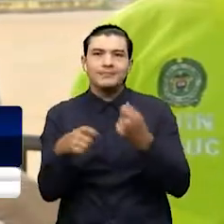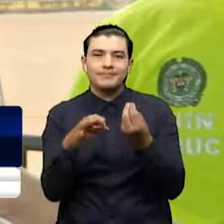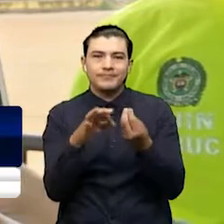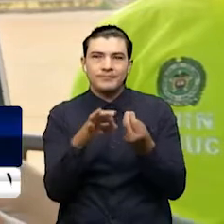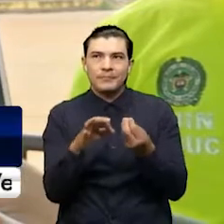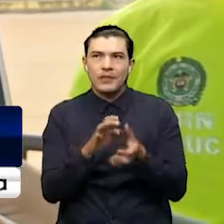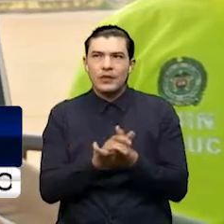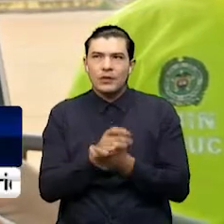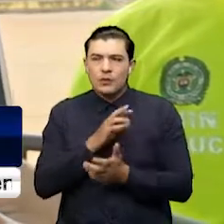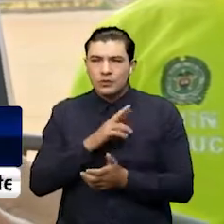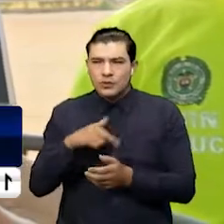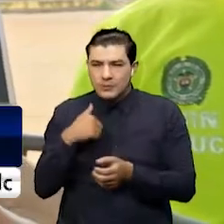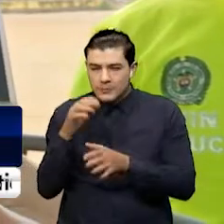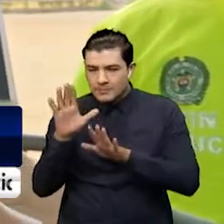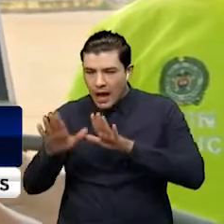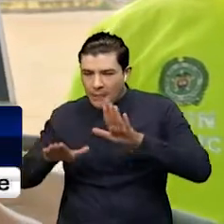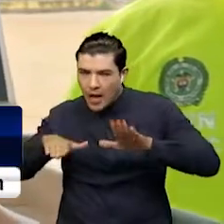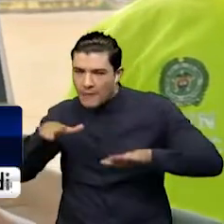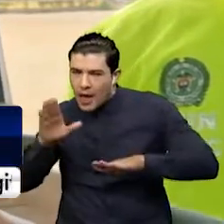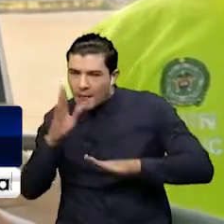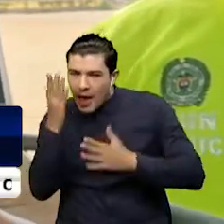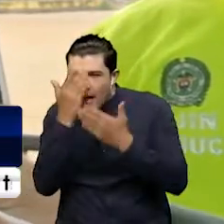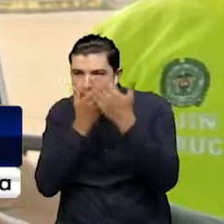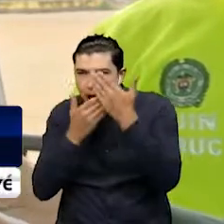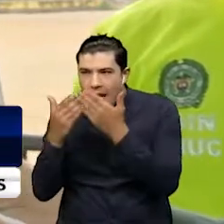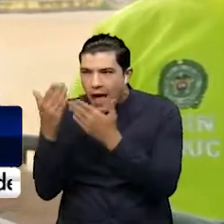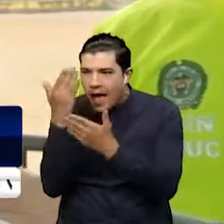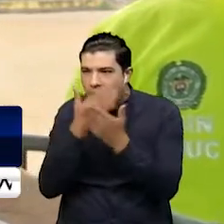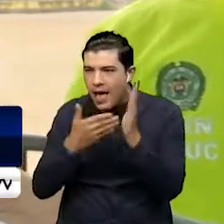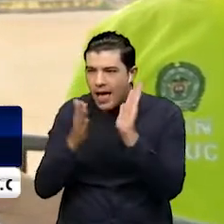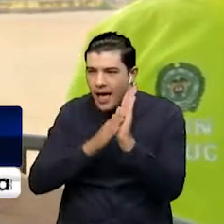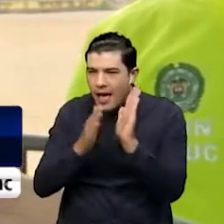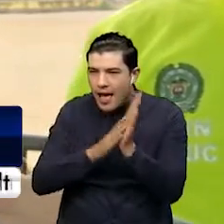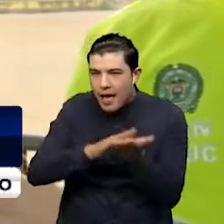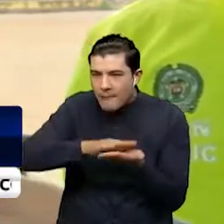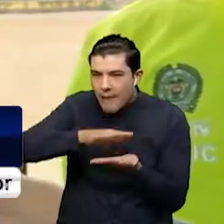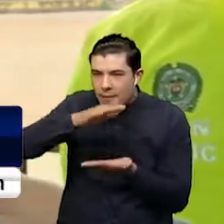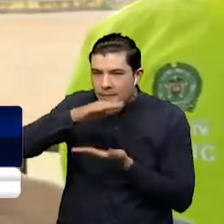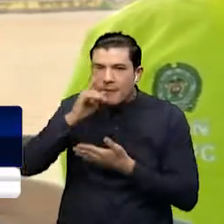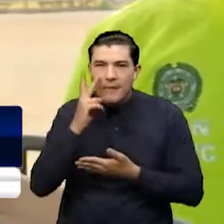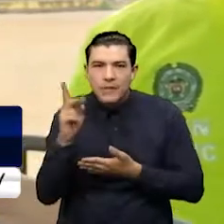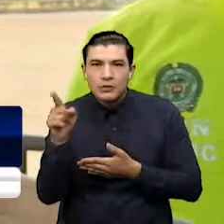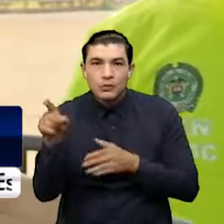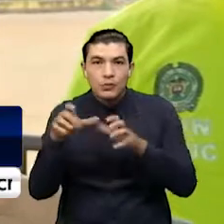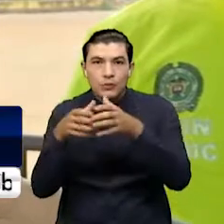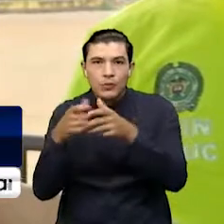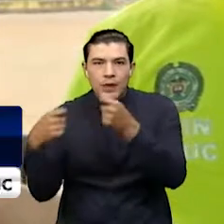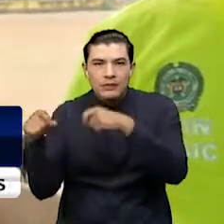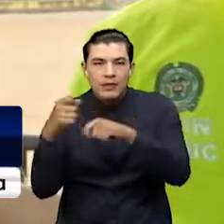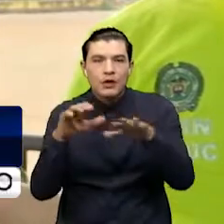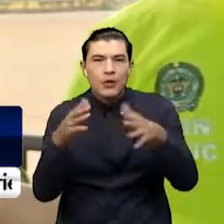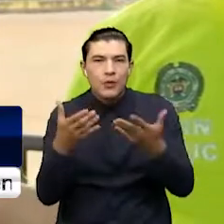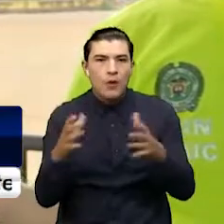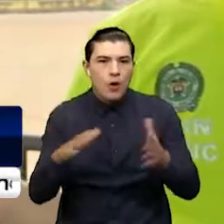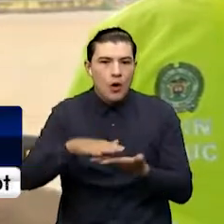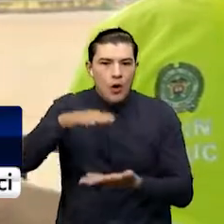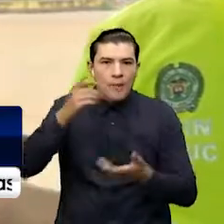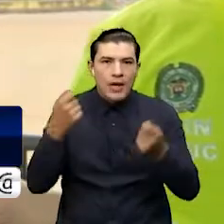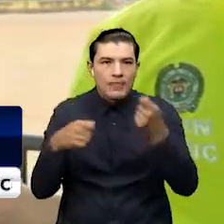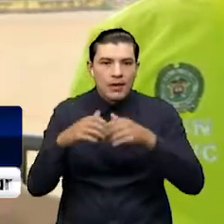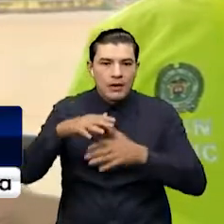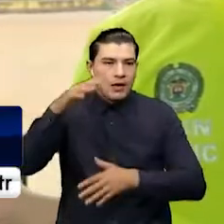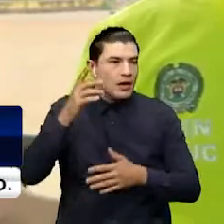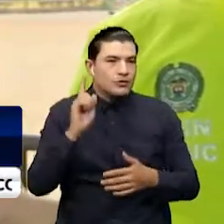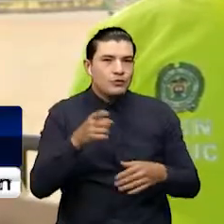nos permitió recaudar elementos suficientes para demostrar cómo se abastecían como la distribuían y cómo era que crecía